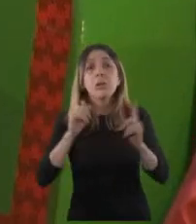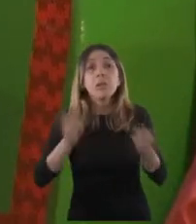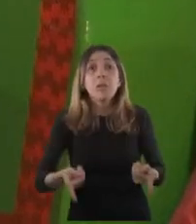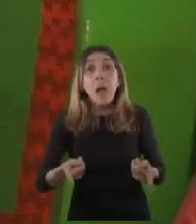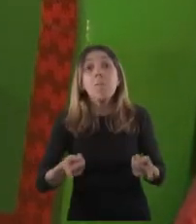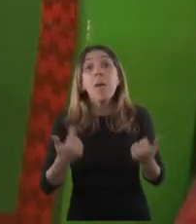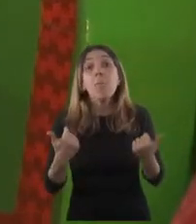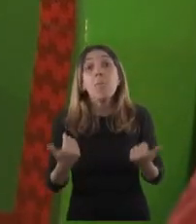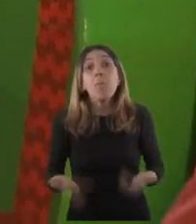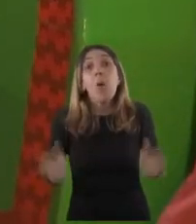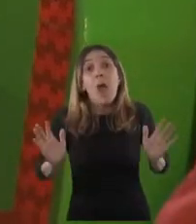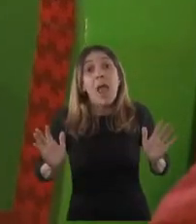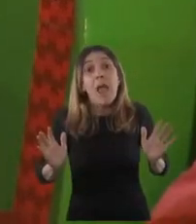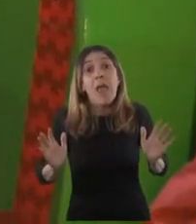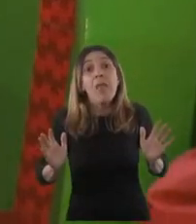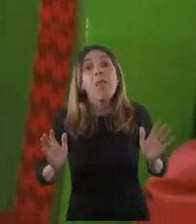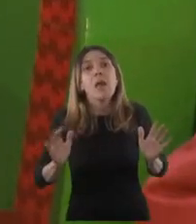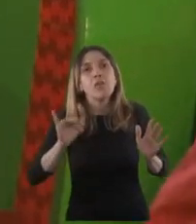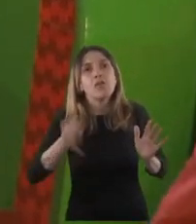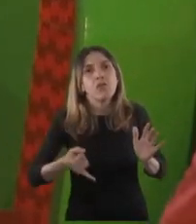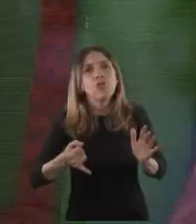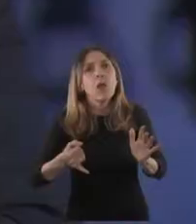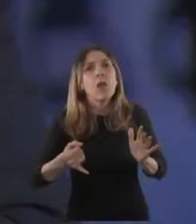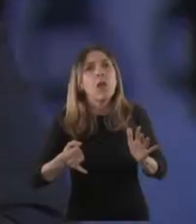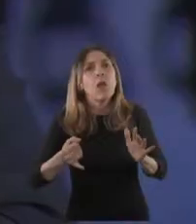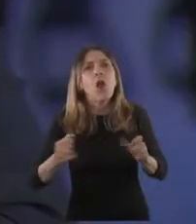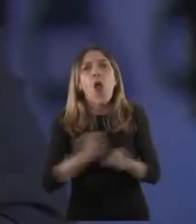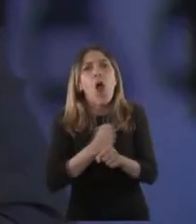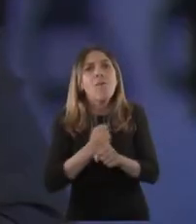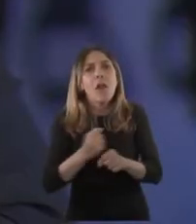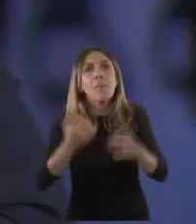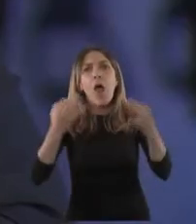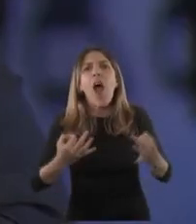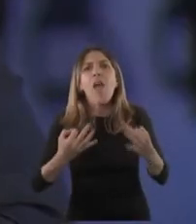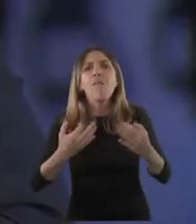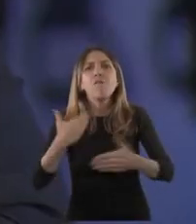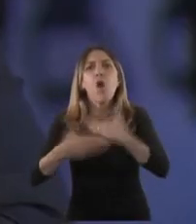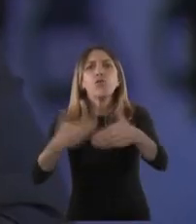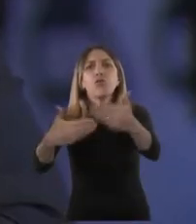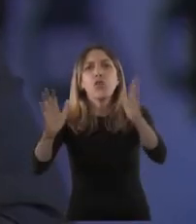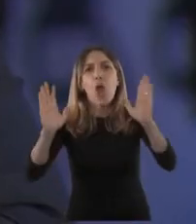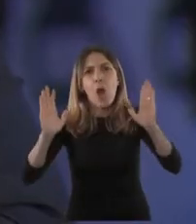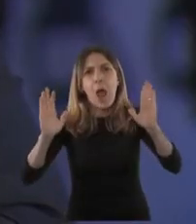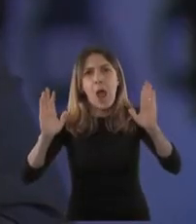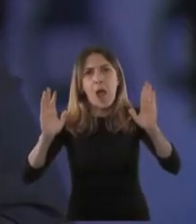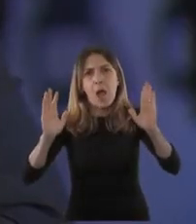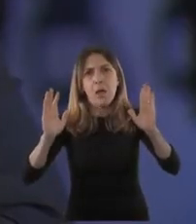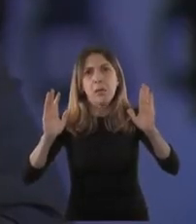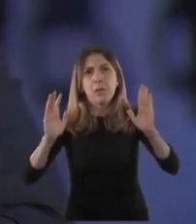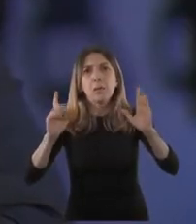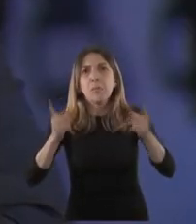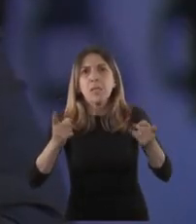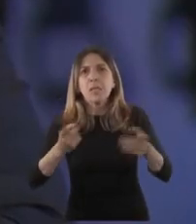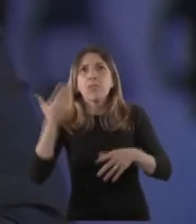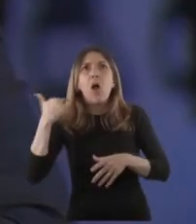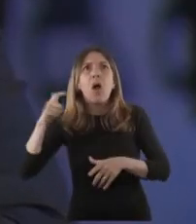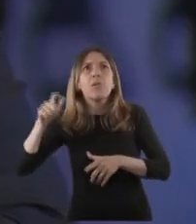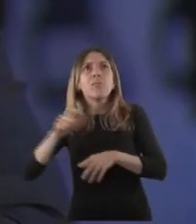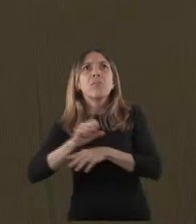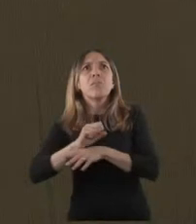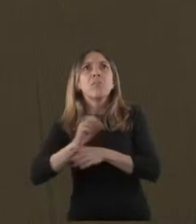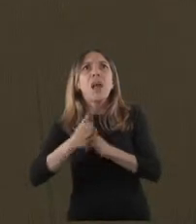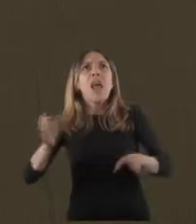las posibilidades de certeza de funcionamiento en nuestras comunidades frente a esta incertidumbre que nos